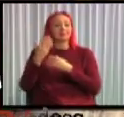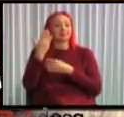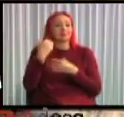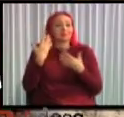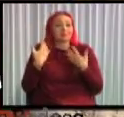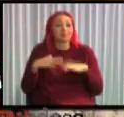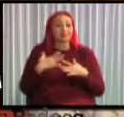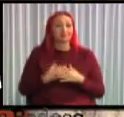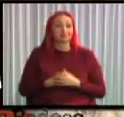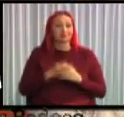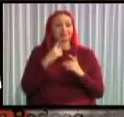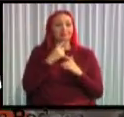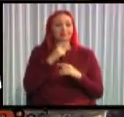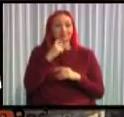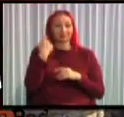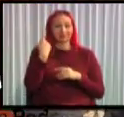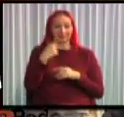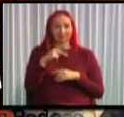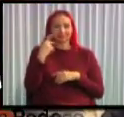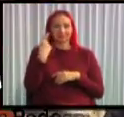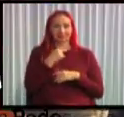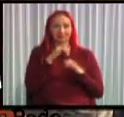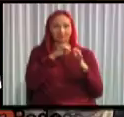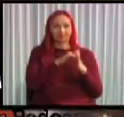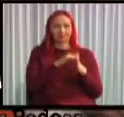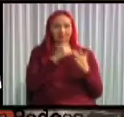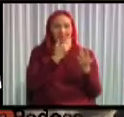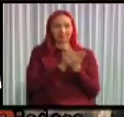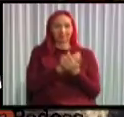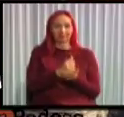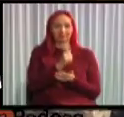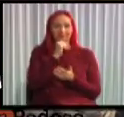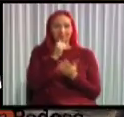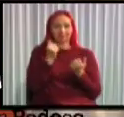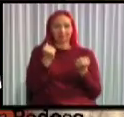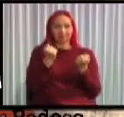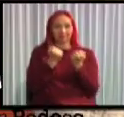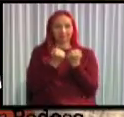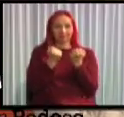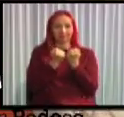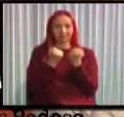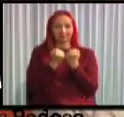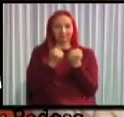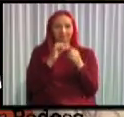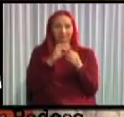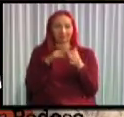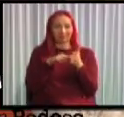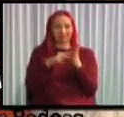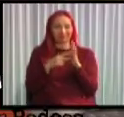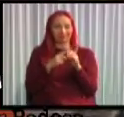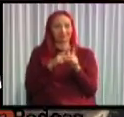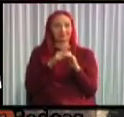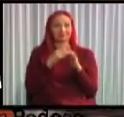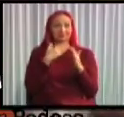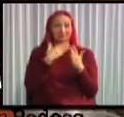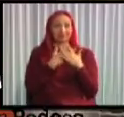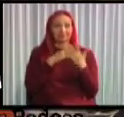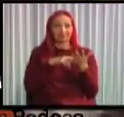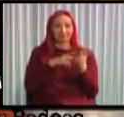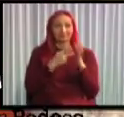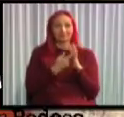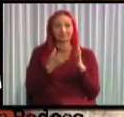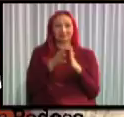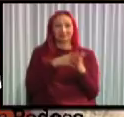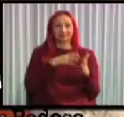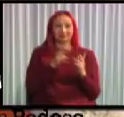era peligroso, ¿verdad?, que claro, cuando vinieran las aguas se se taponearan y el